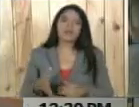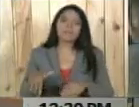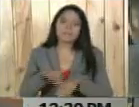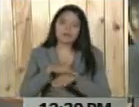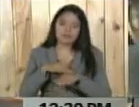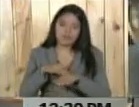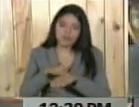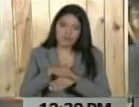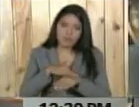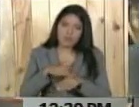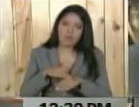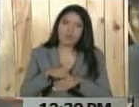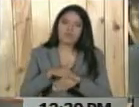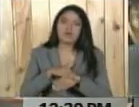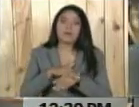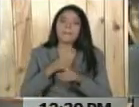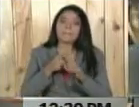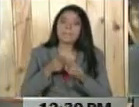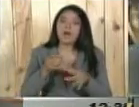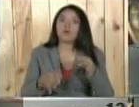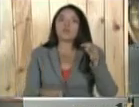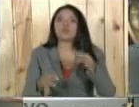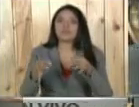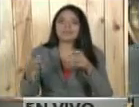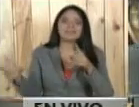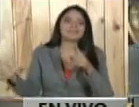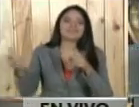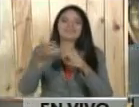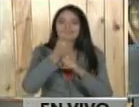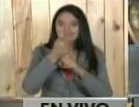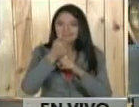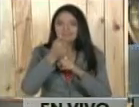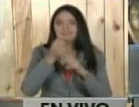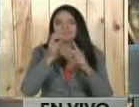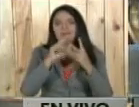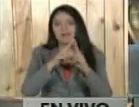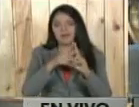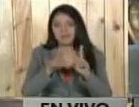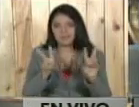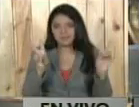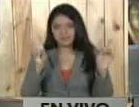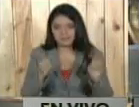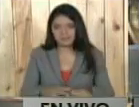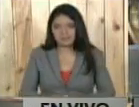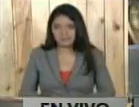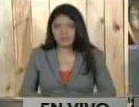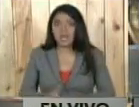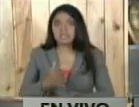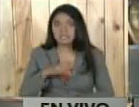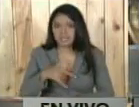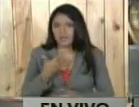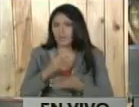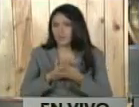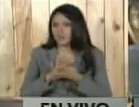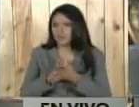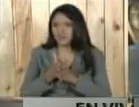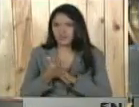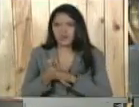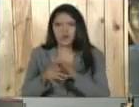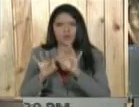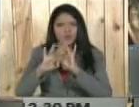y la justicia se llegó a la paz. y se pudo superar un